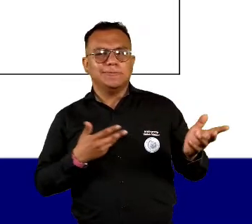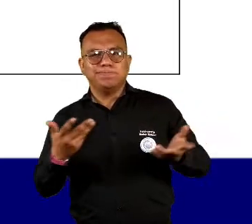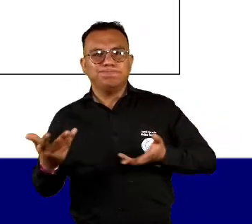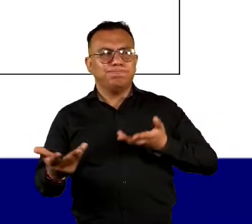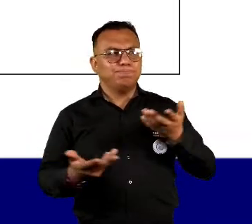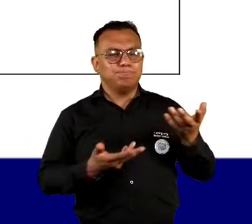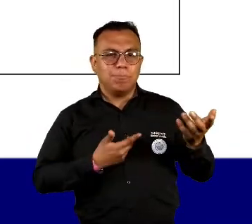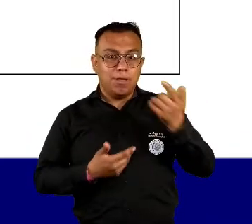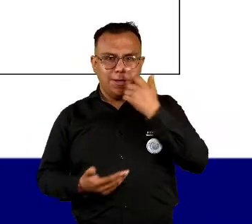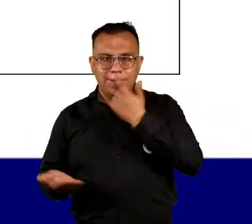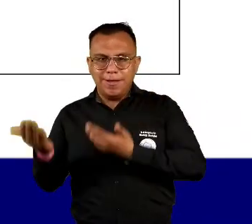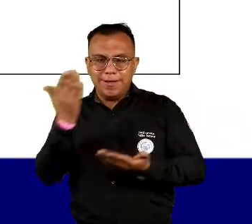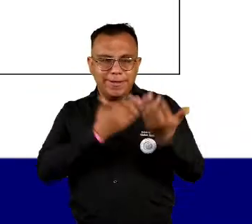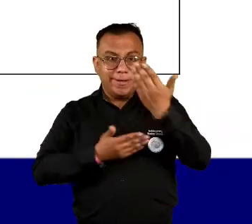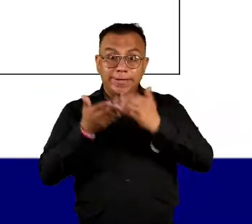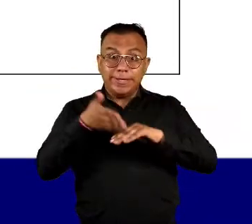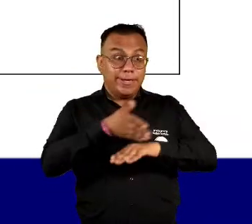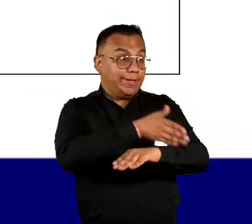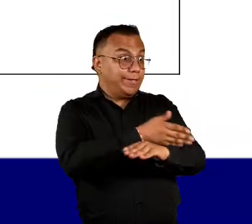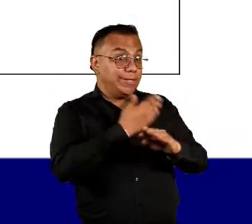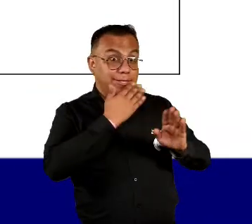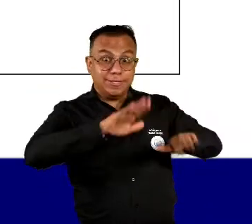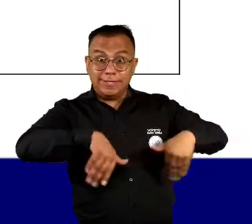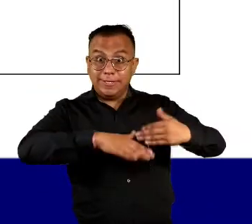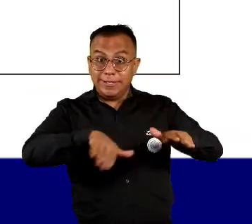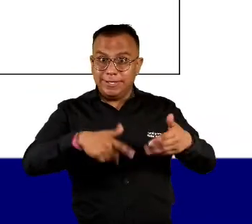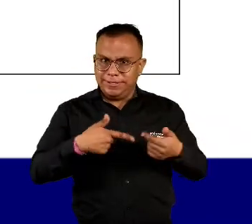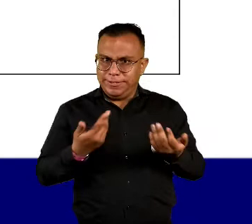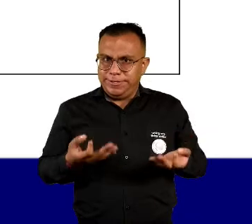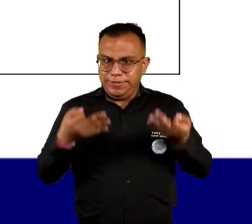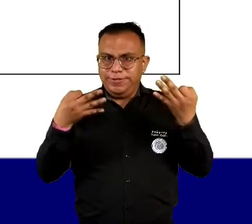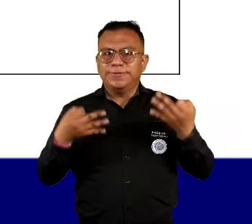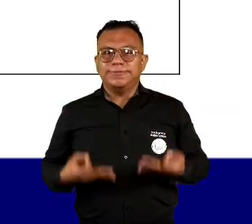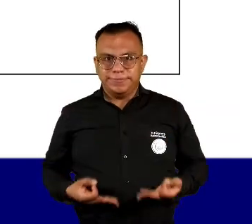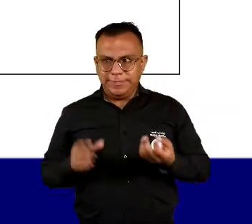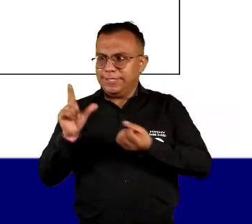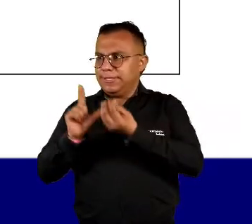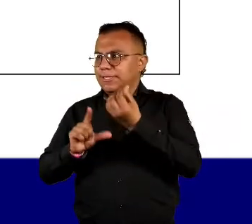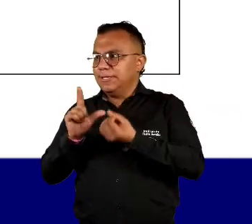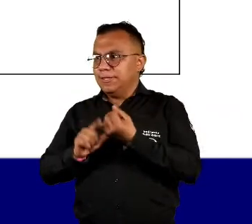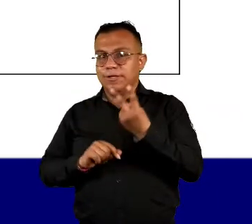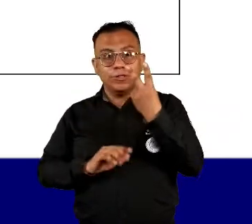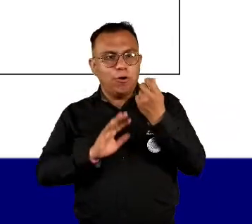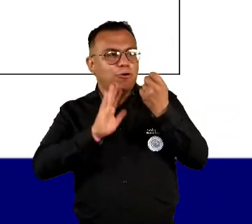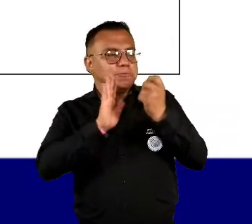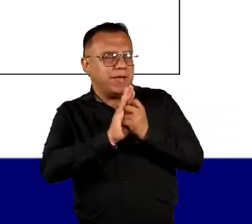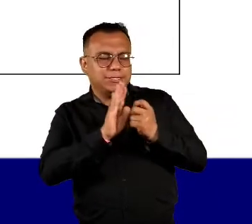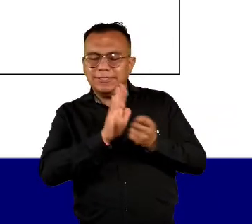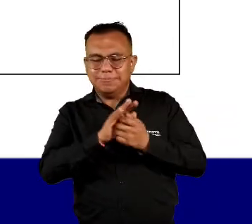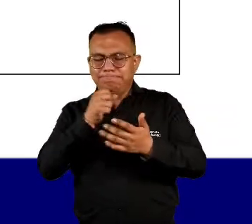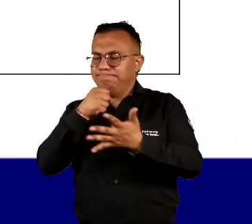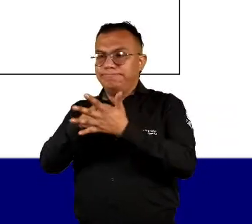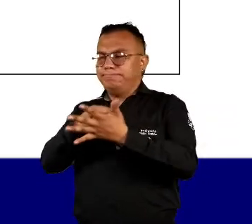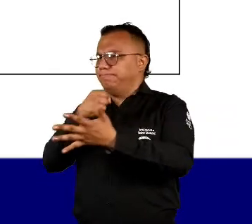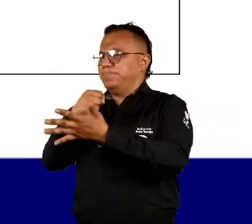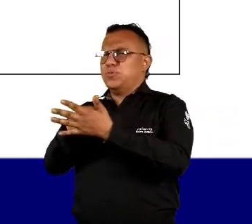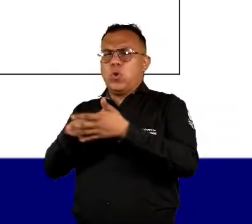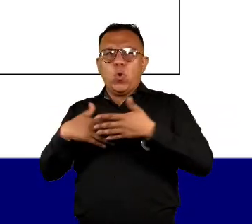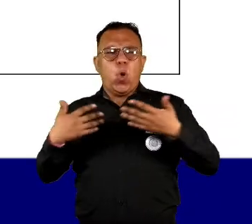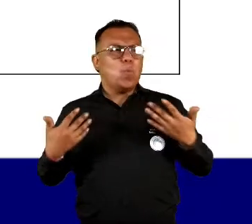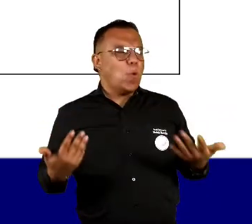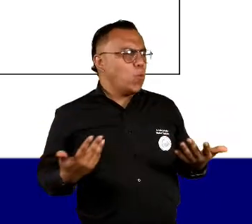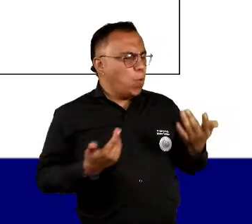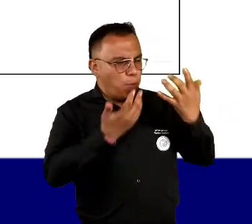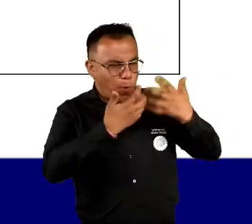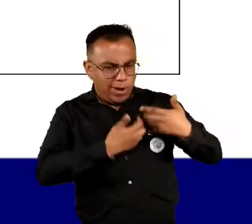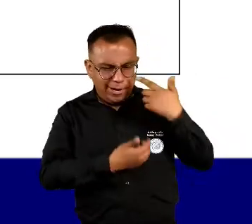eso ese análisis que no habíamos hecho y yo viniendo de una formación licenciada de administración de empresa era doble golpe o sea cómo no voy a formar no voy